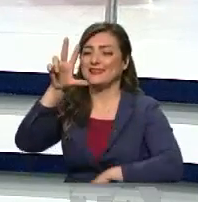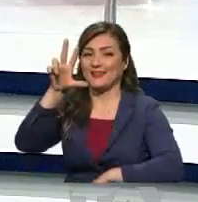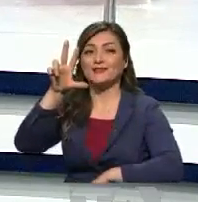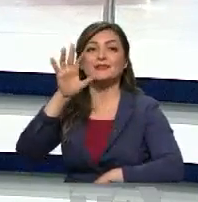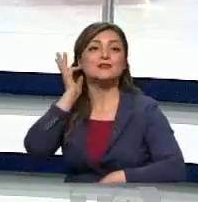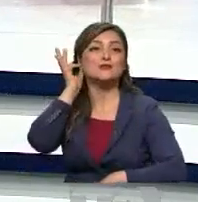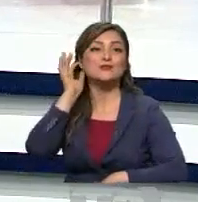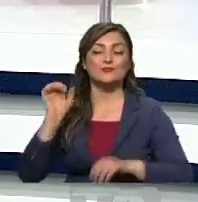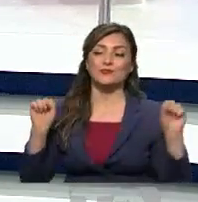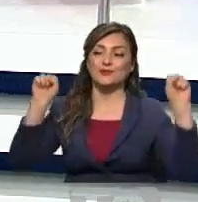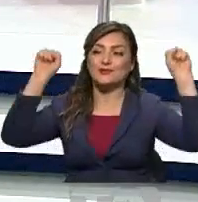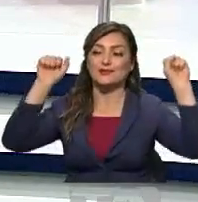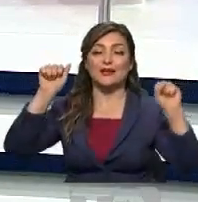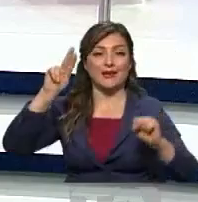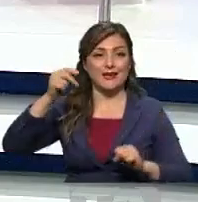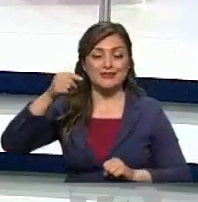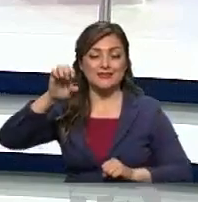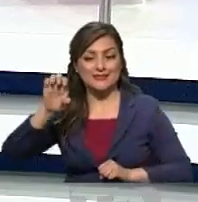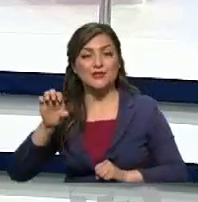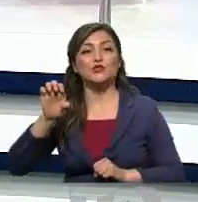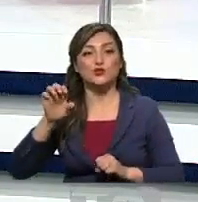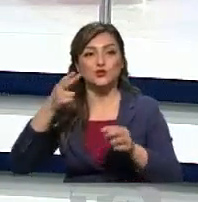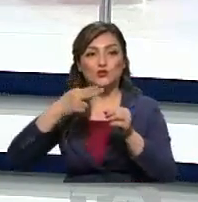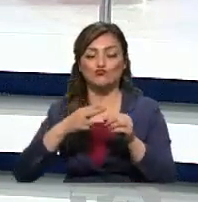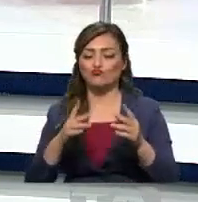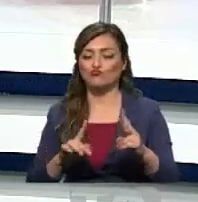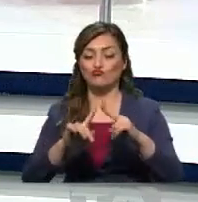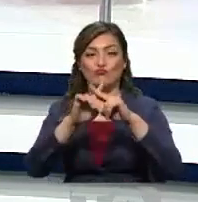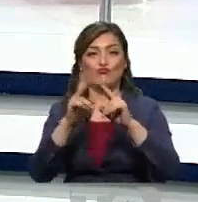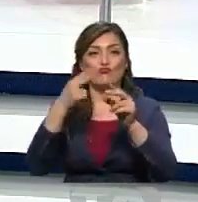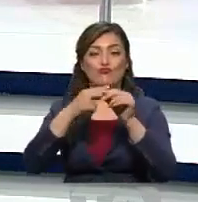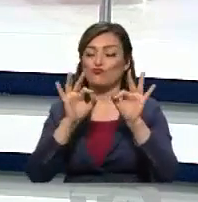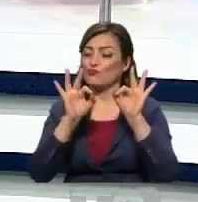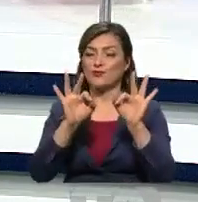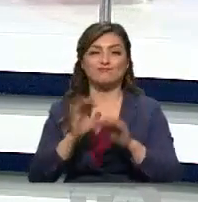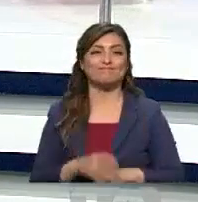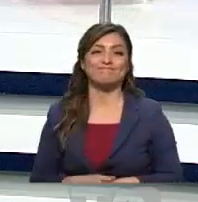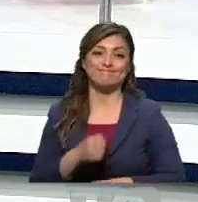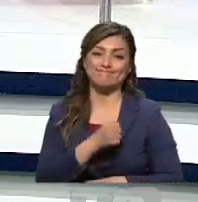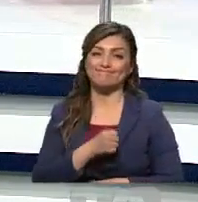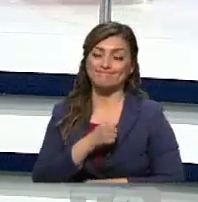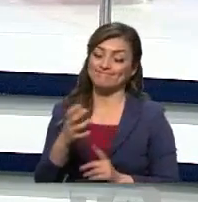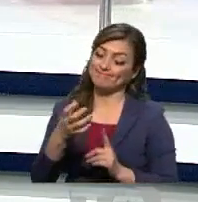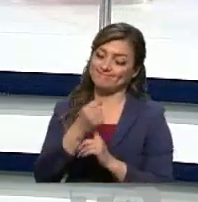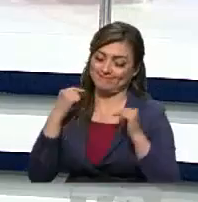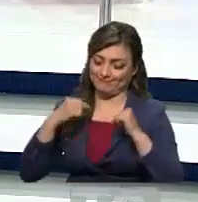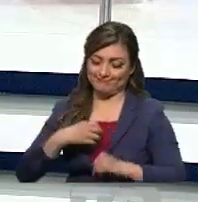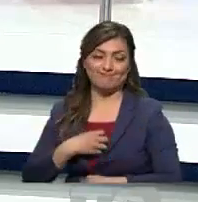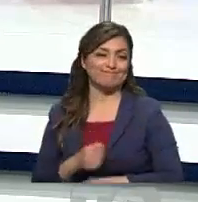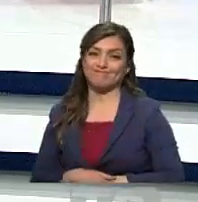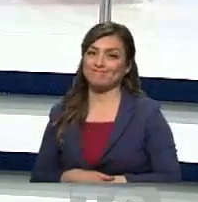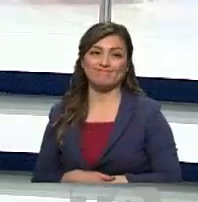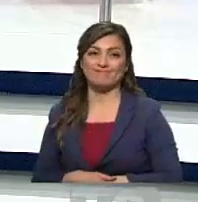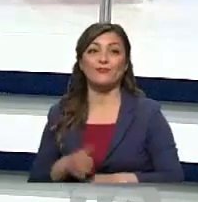pesista Angie Palacios, quien debutó en los Juegos Olímpicos con una extraordinaria participación. Lamentablemente no logró una medalla, pero